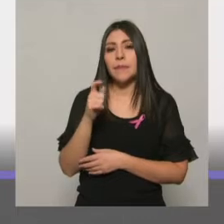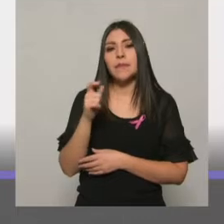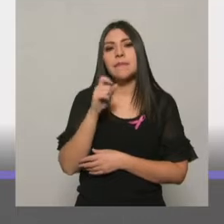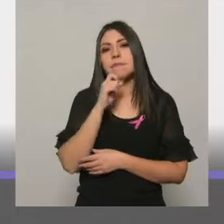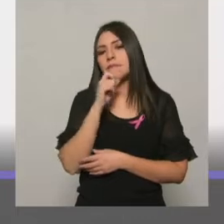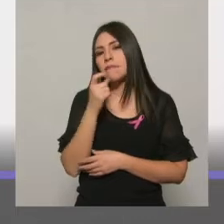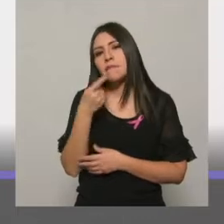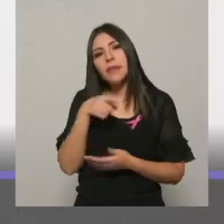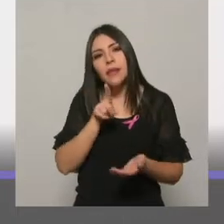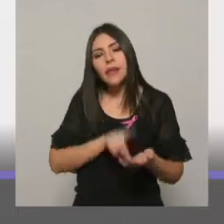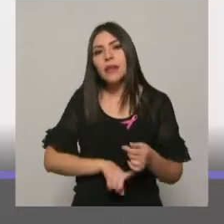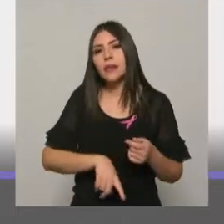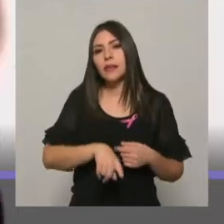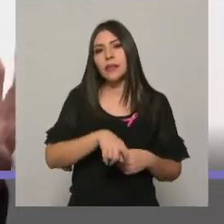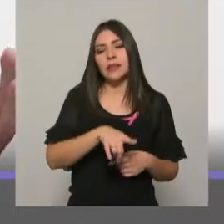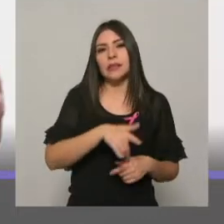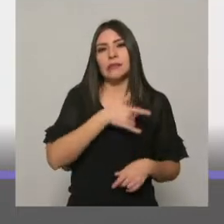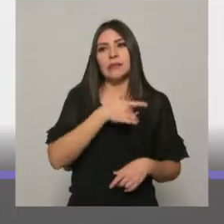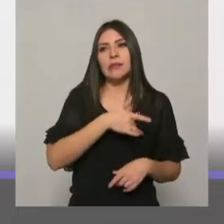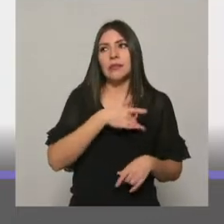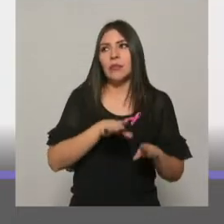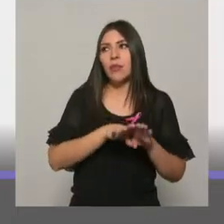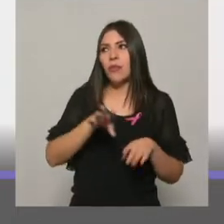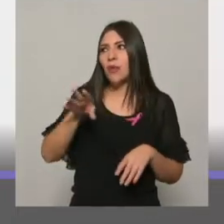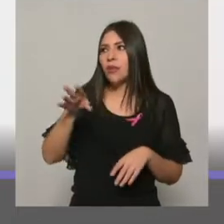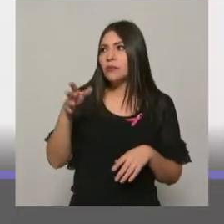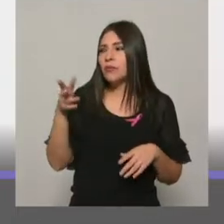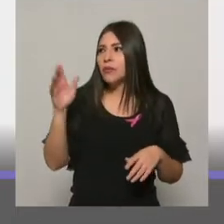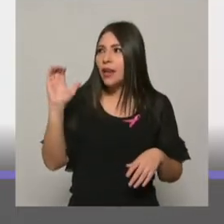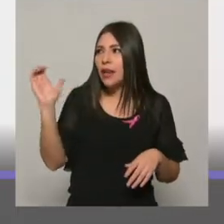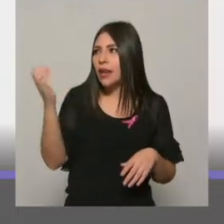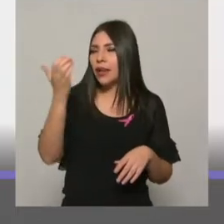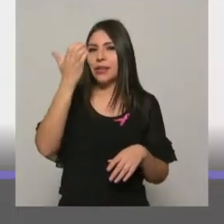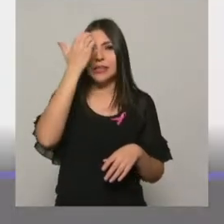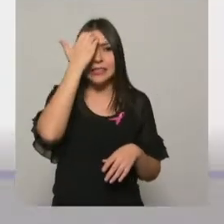y en este contexto de que hay una obra de teatro, de que puedes comer